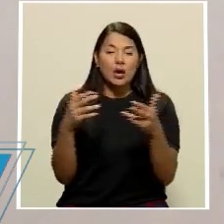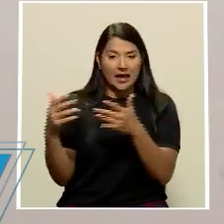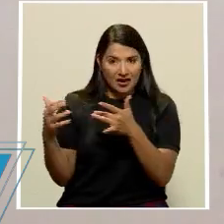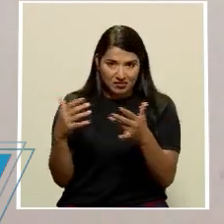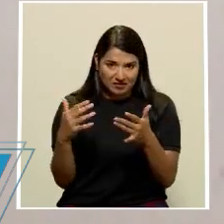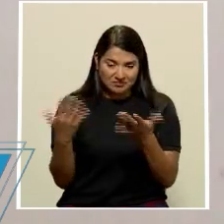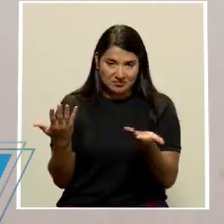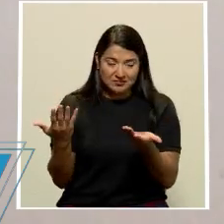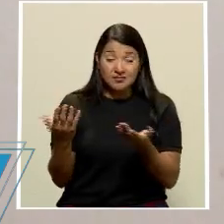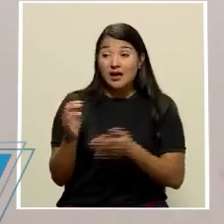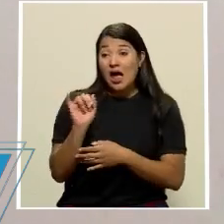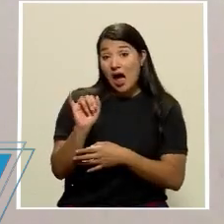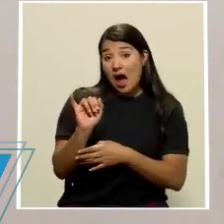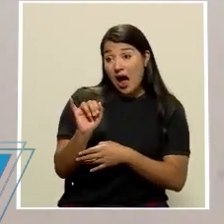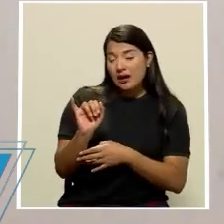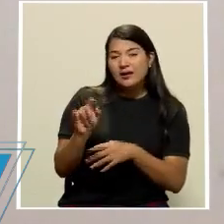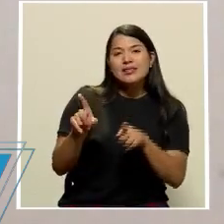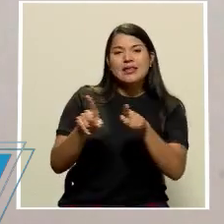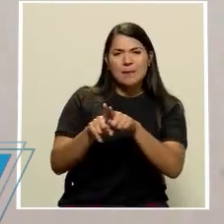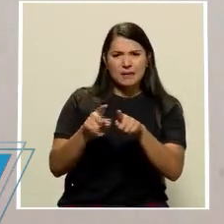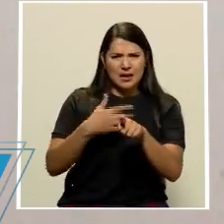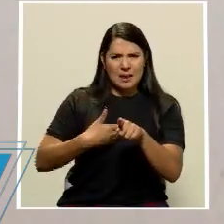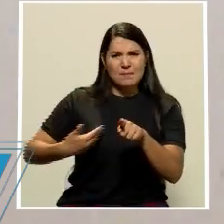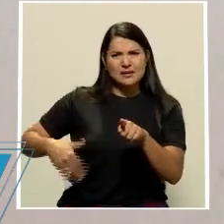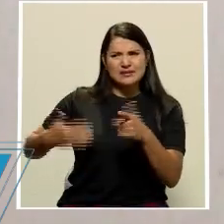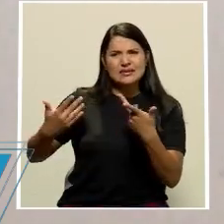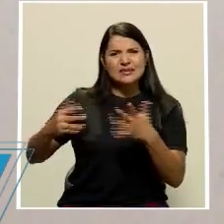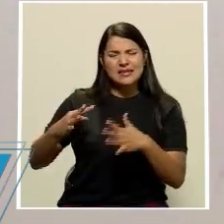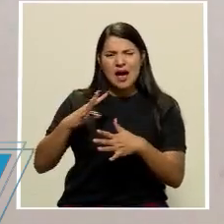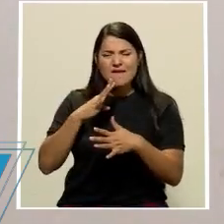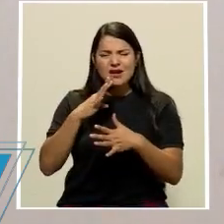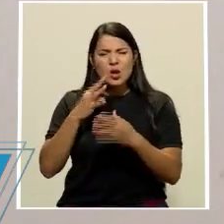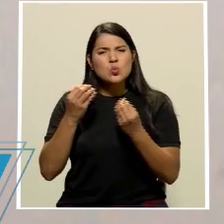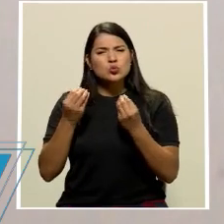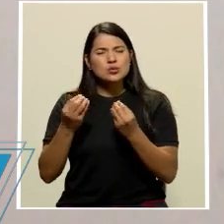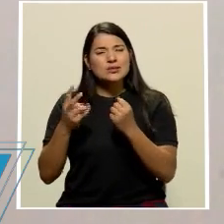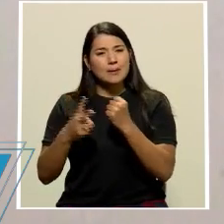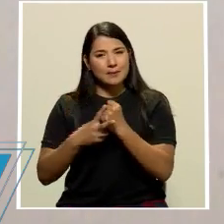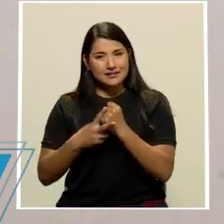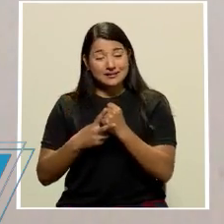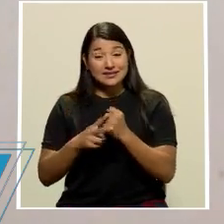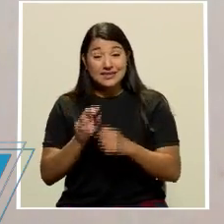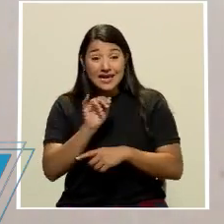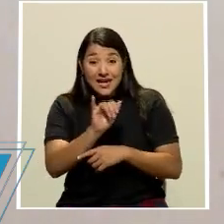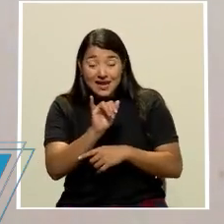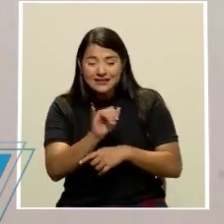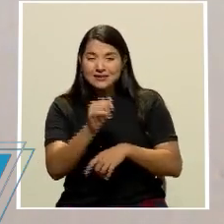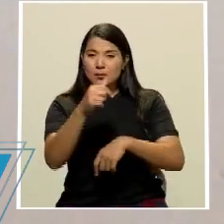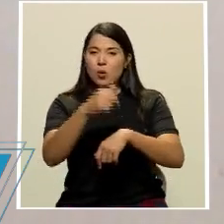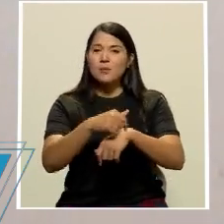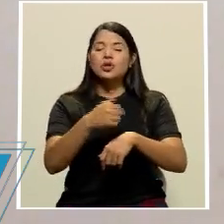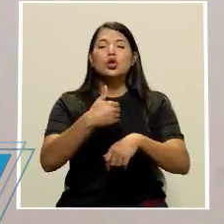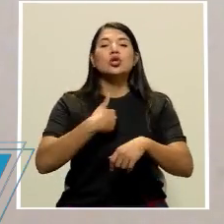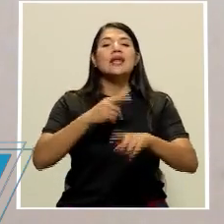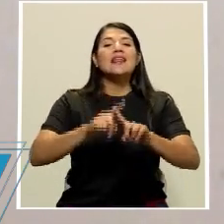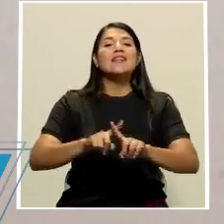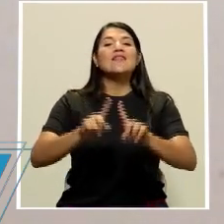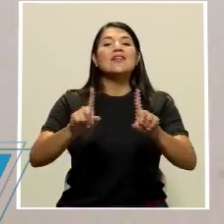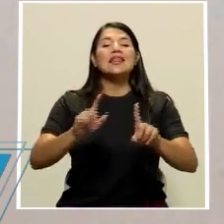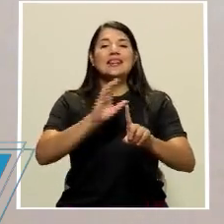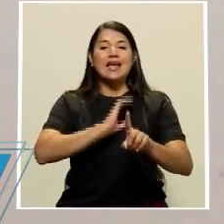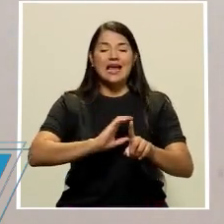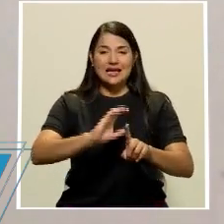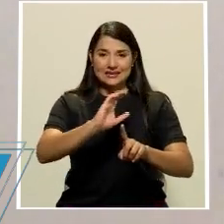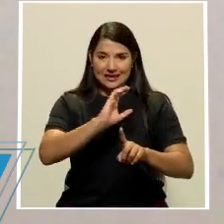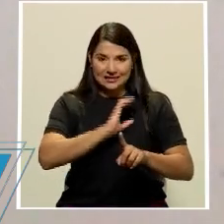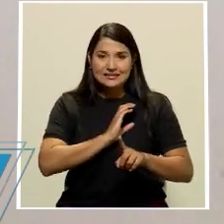también el presidente ha hecho referencia constantemente. Este rally tiene características distintas de lo que sería un rally